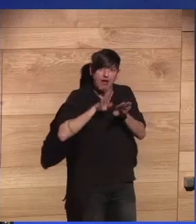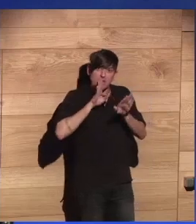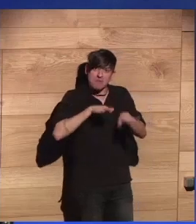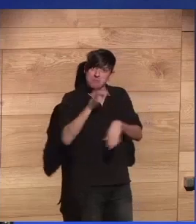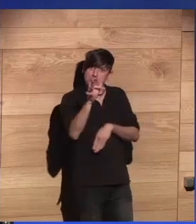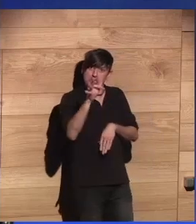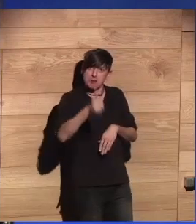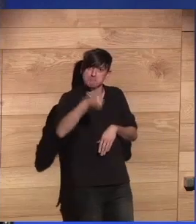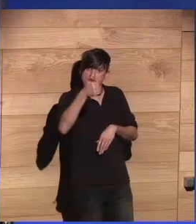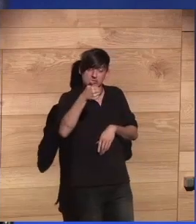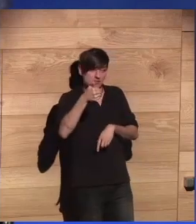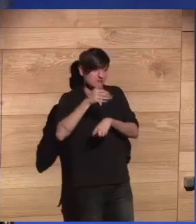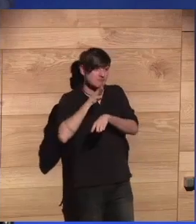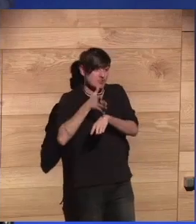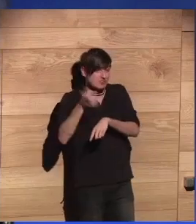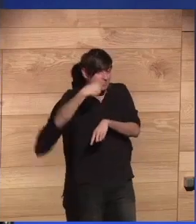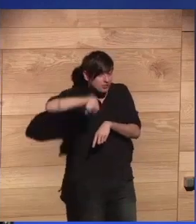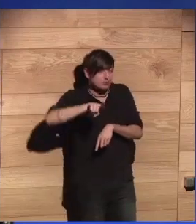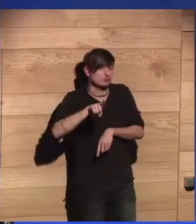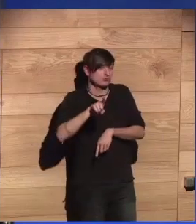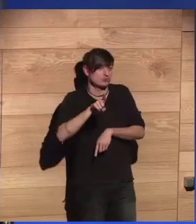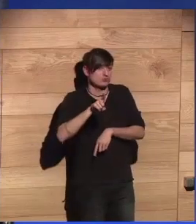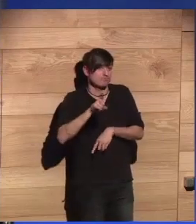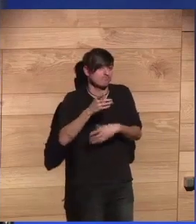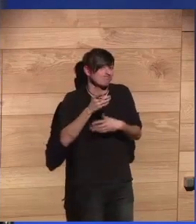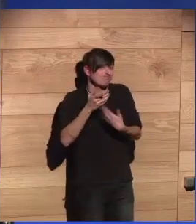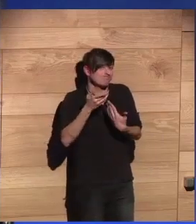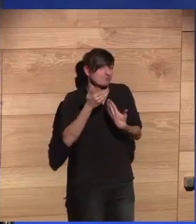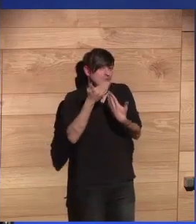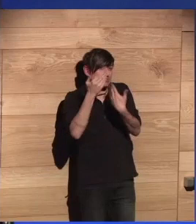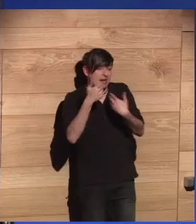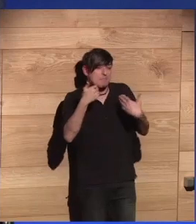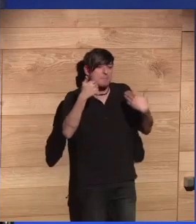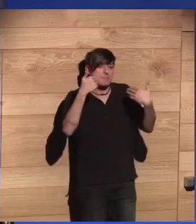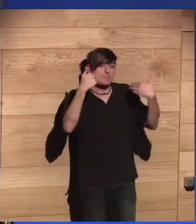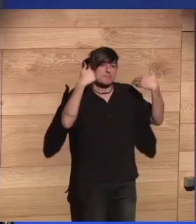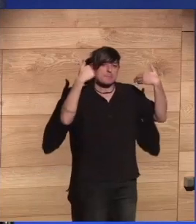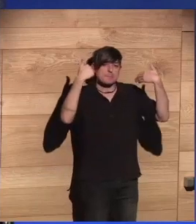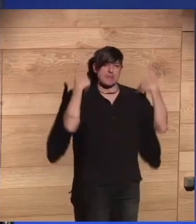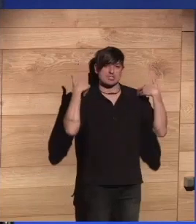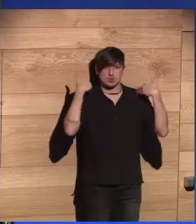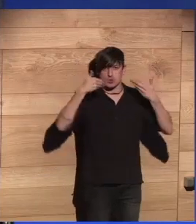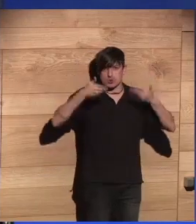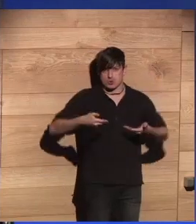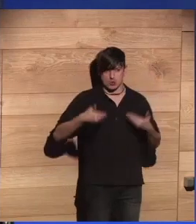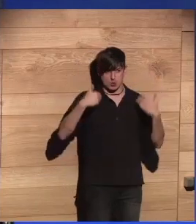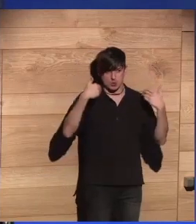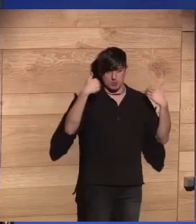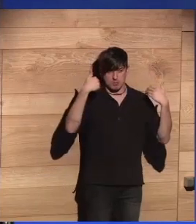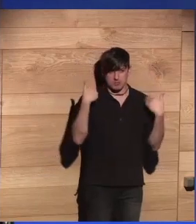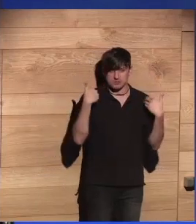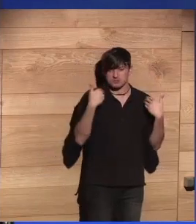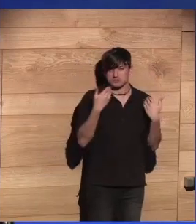favorables en Buenos Aires, quizás porque ellos no tenían el peso de la